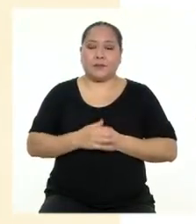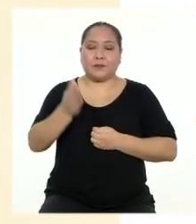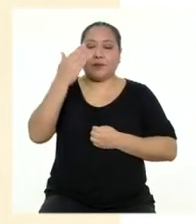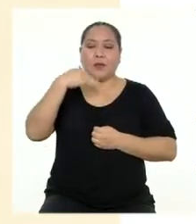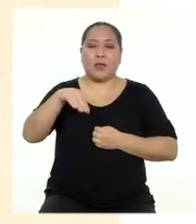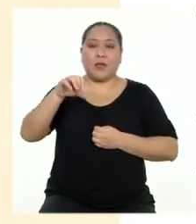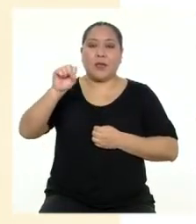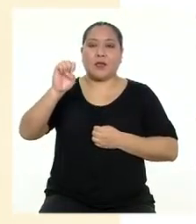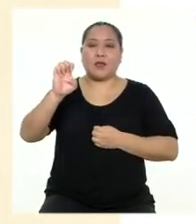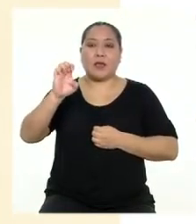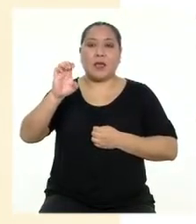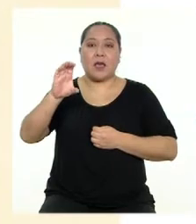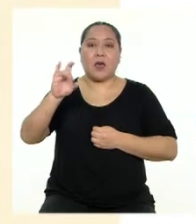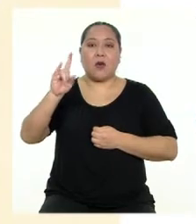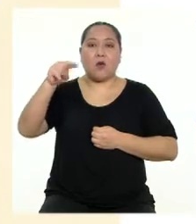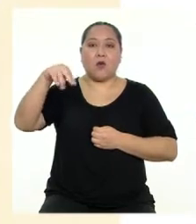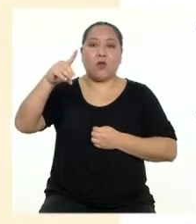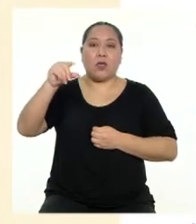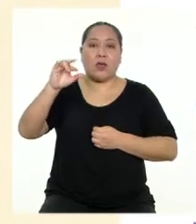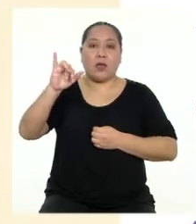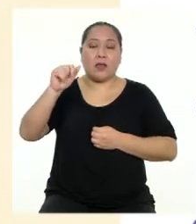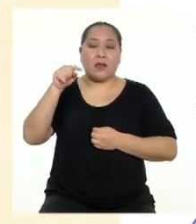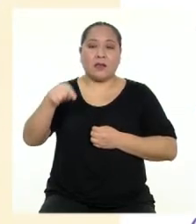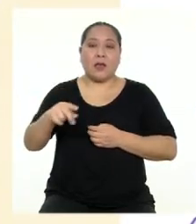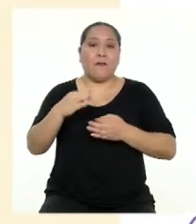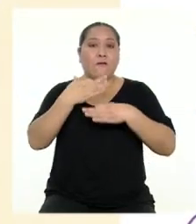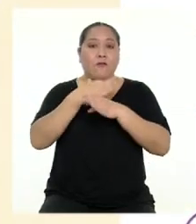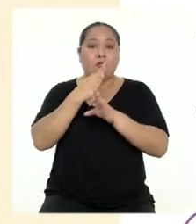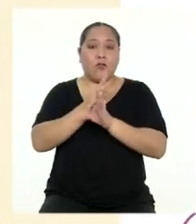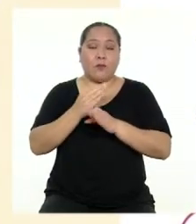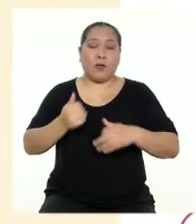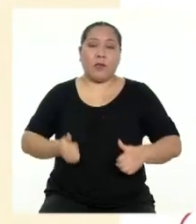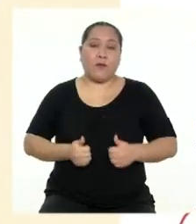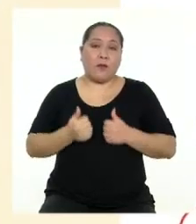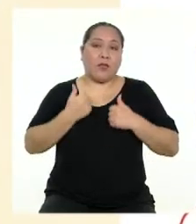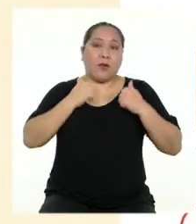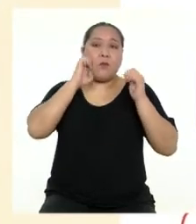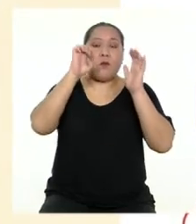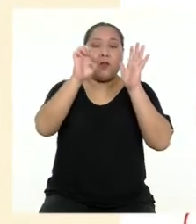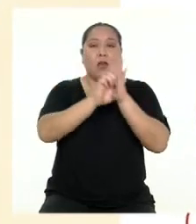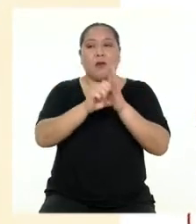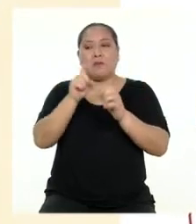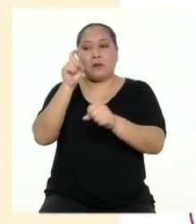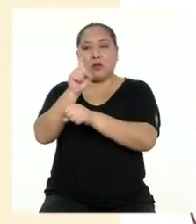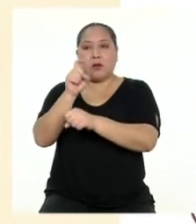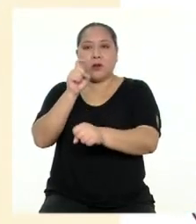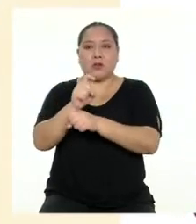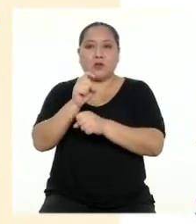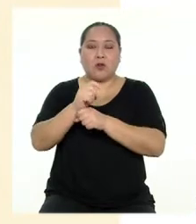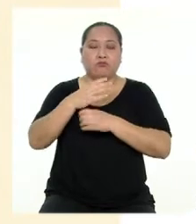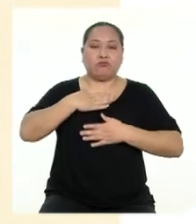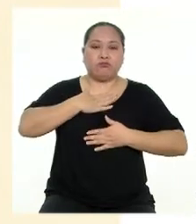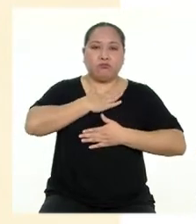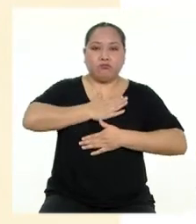o generales, son las que se relacionan con calidad de vida. Por ejemplo, la educación o la